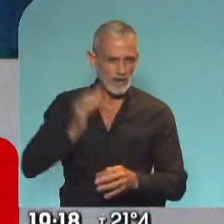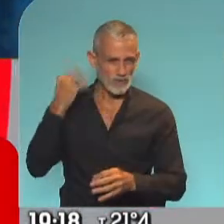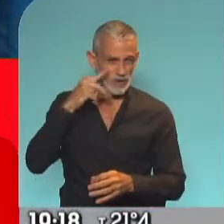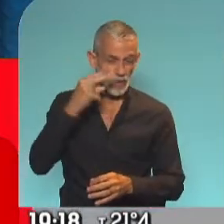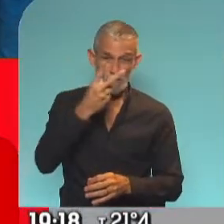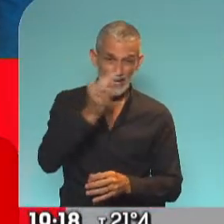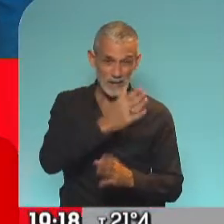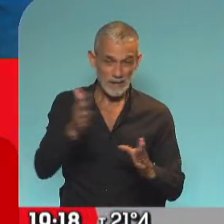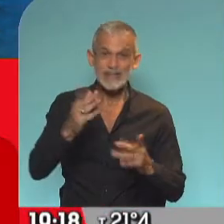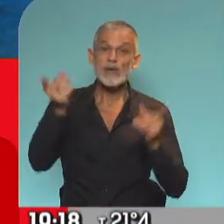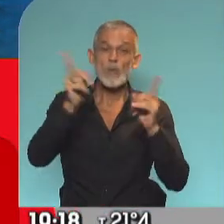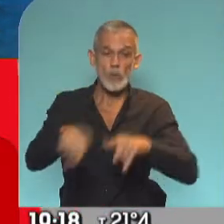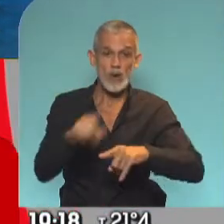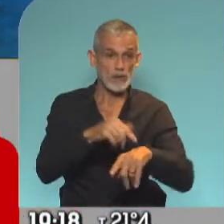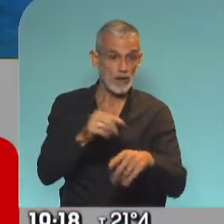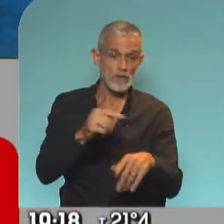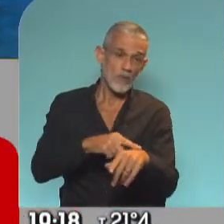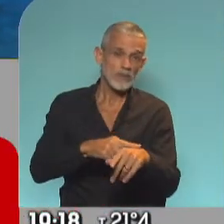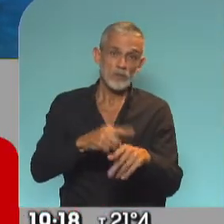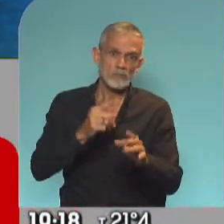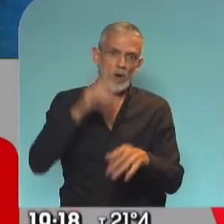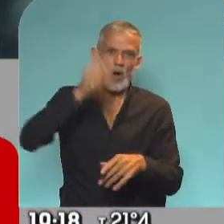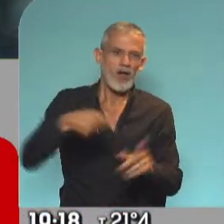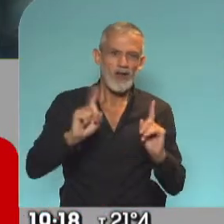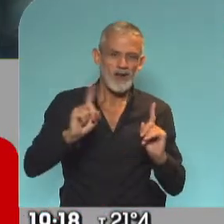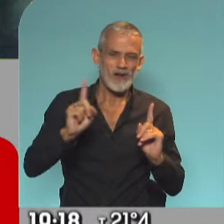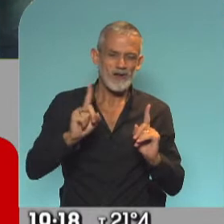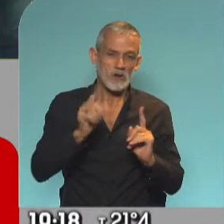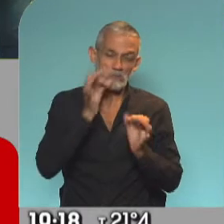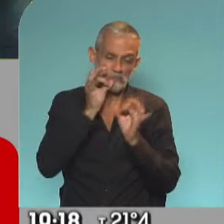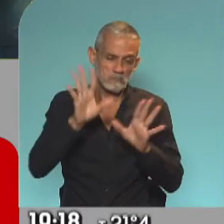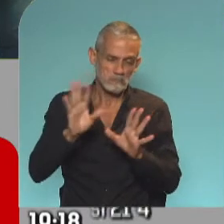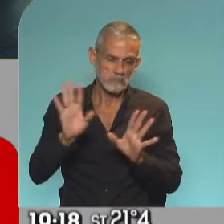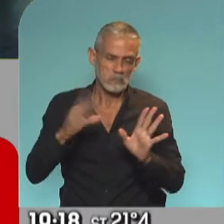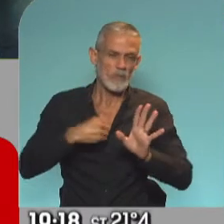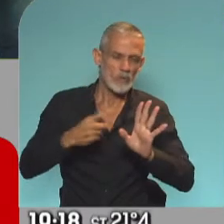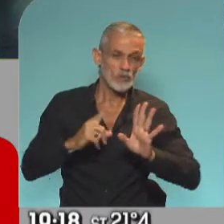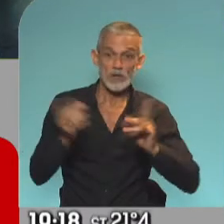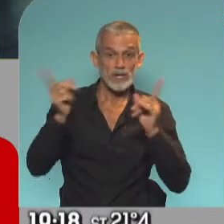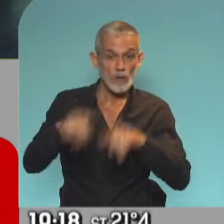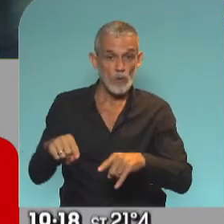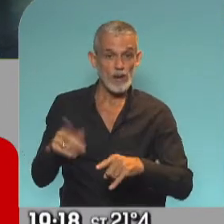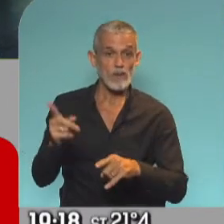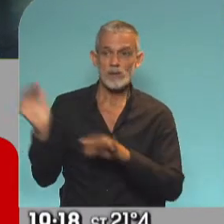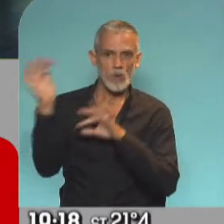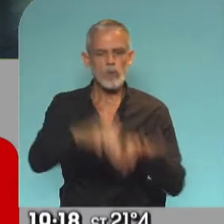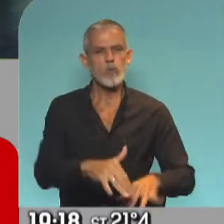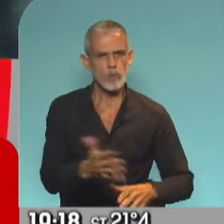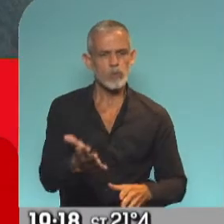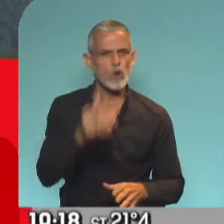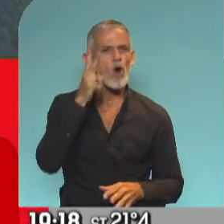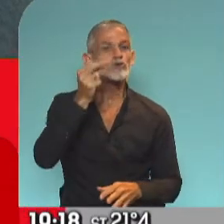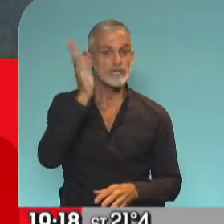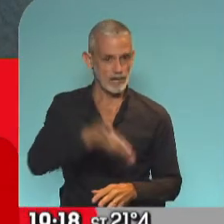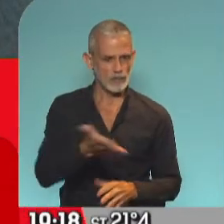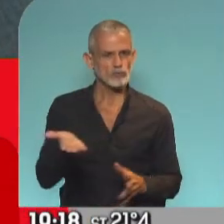el regreso en ese momento fue optativo en todas las jurisdicciones. Y la realidad es que el regreso a la presencialidad fue masivo, no superó el